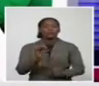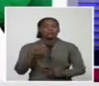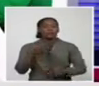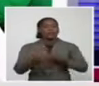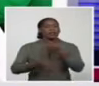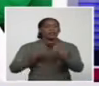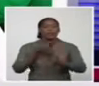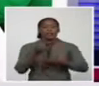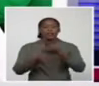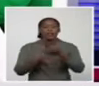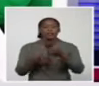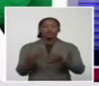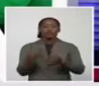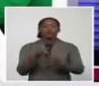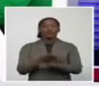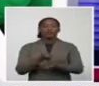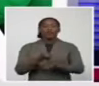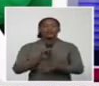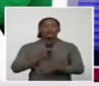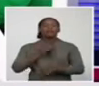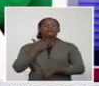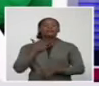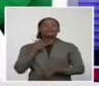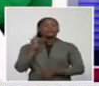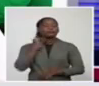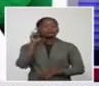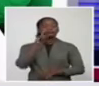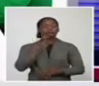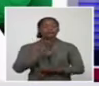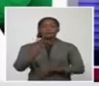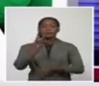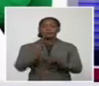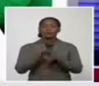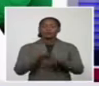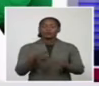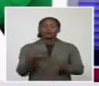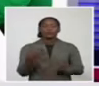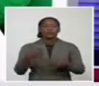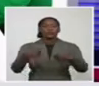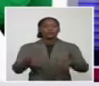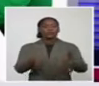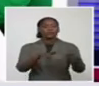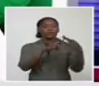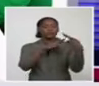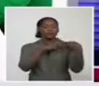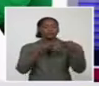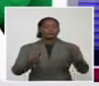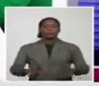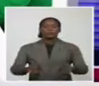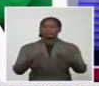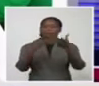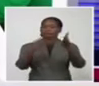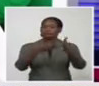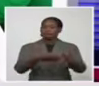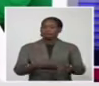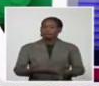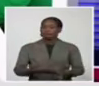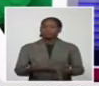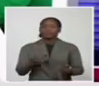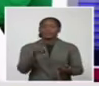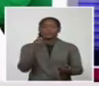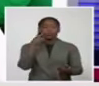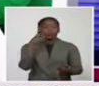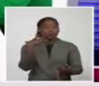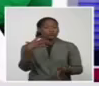cosas, el comportamiento responsable de nuestra población es sumamente importante para